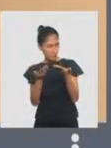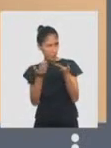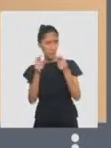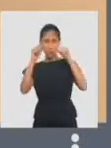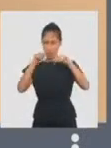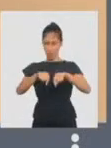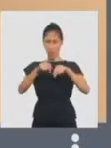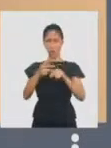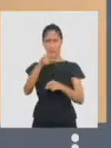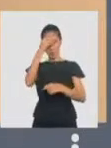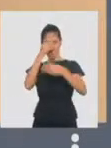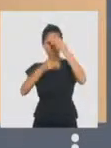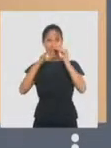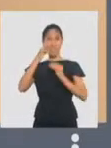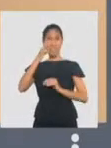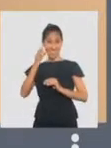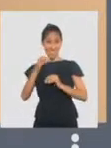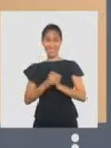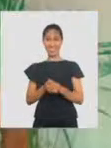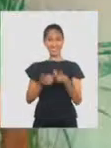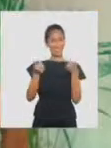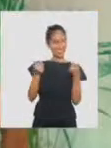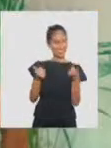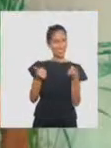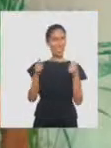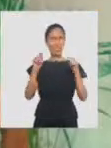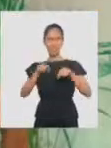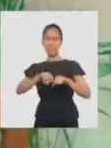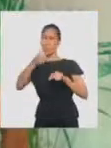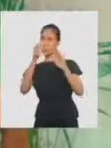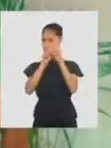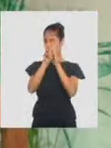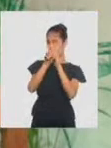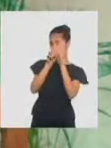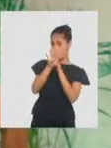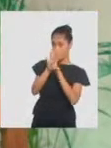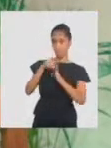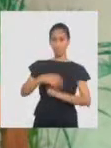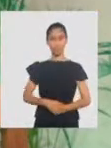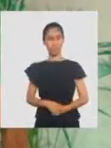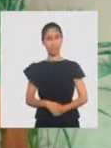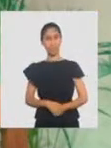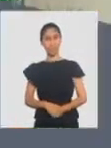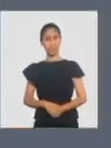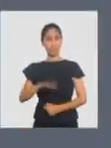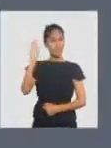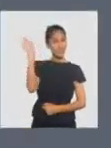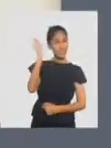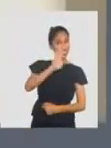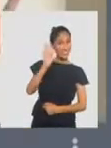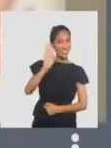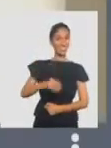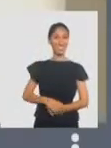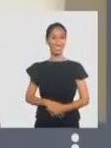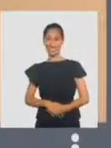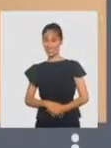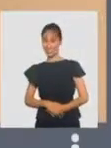Welcome to our English program, Sarina. Tenemos otra videollamada.